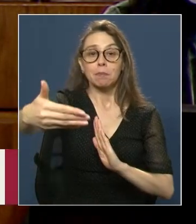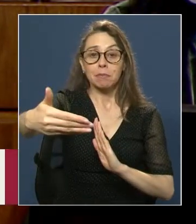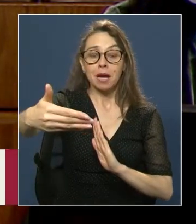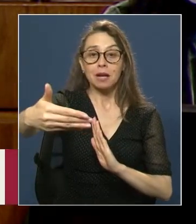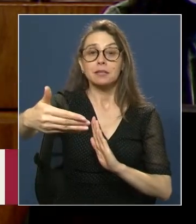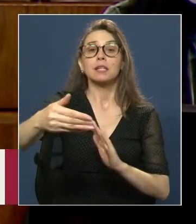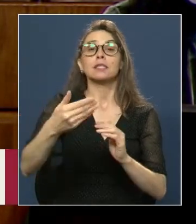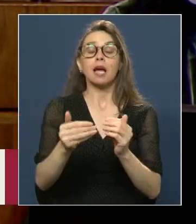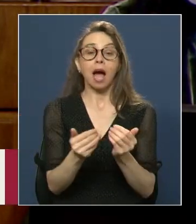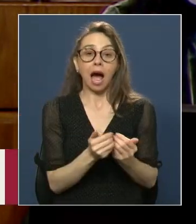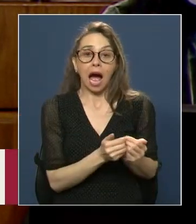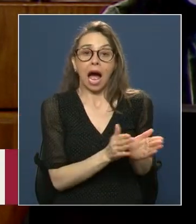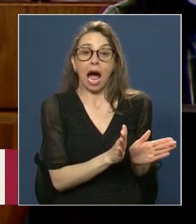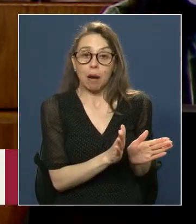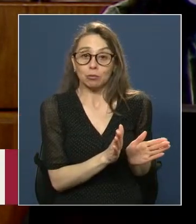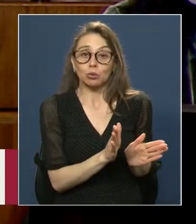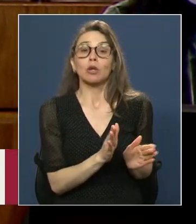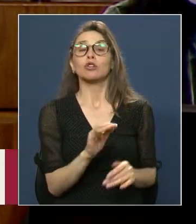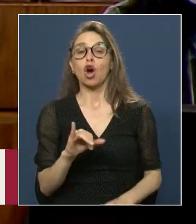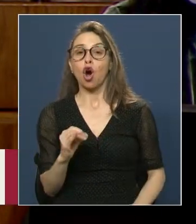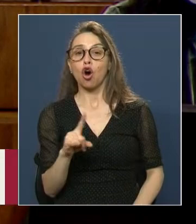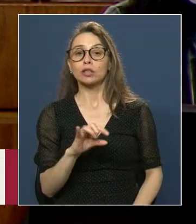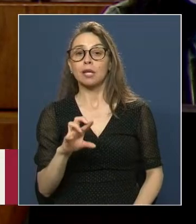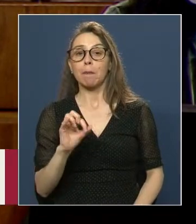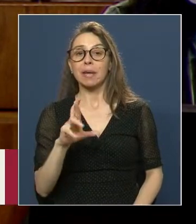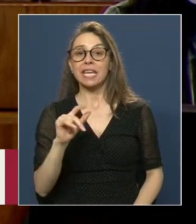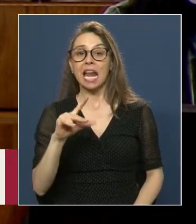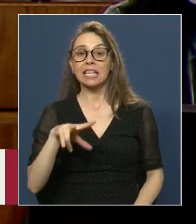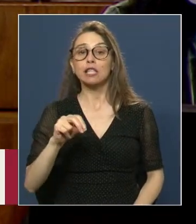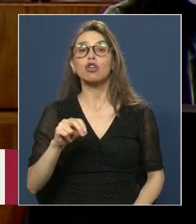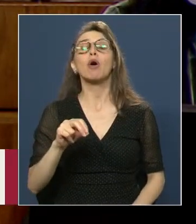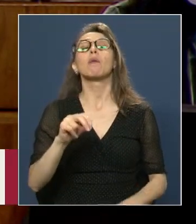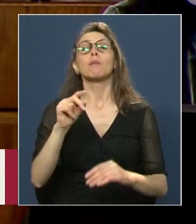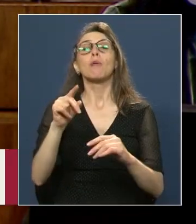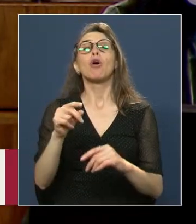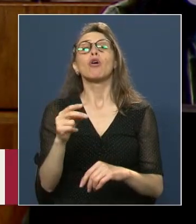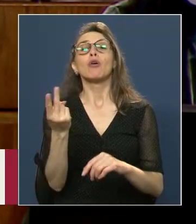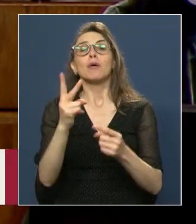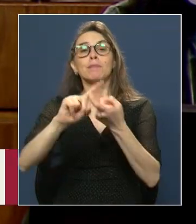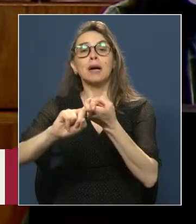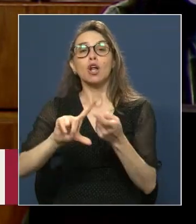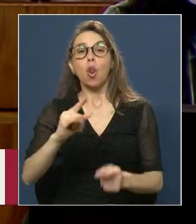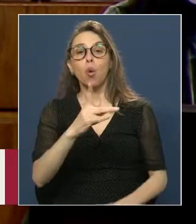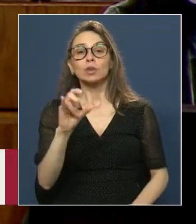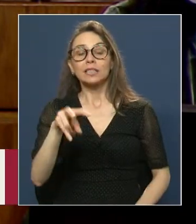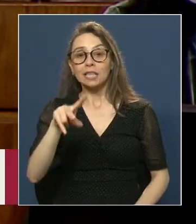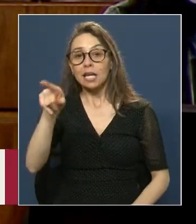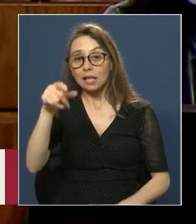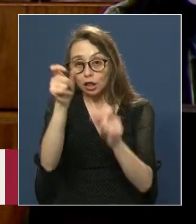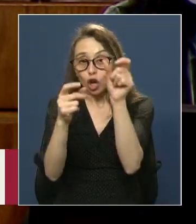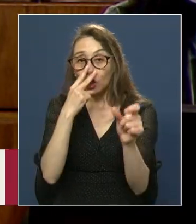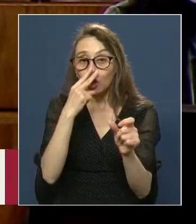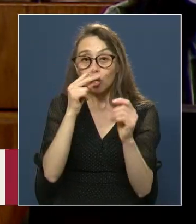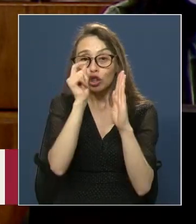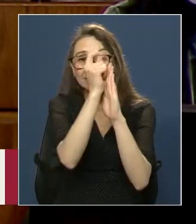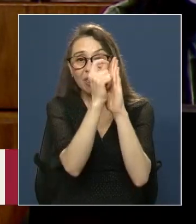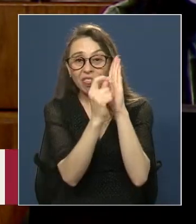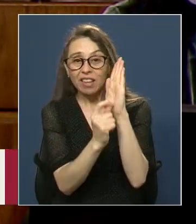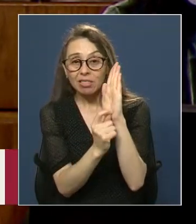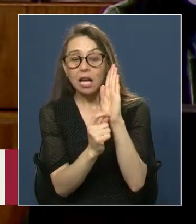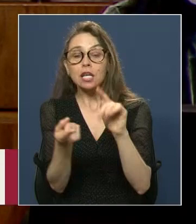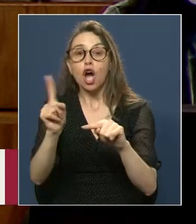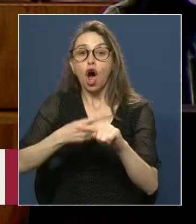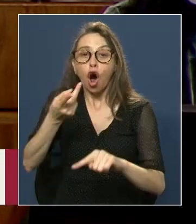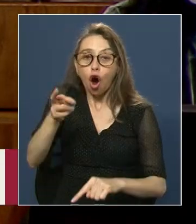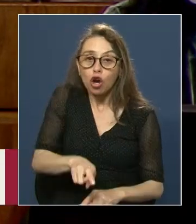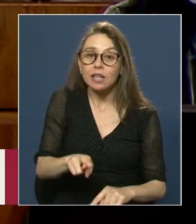fueron absueltos, y a José Peralino por el caso Luxinger. Cualquiera que conozca los detalles del caso sabe que estamos otra vez ante